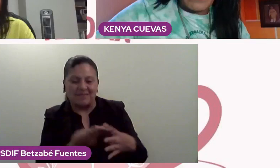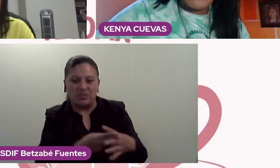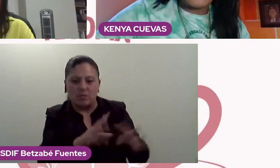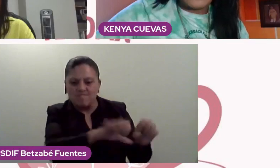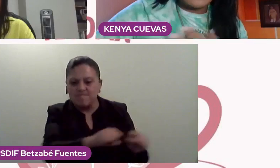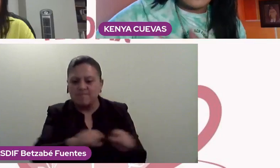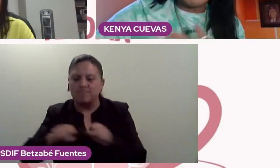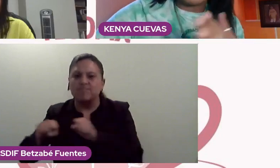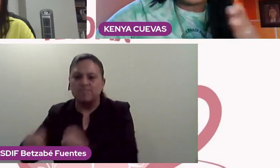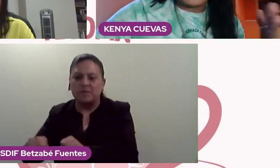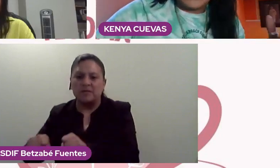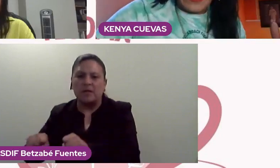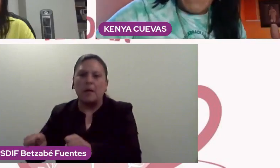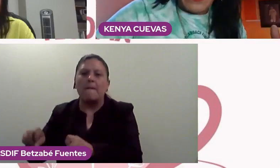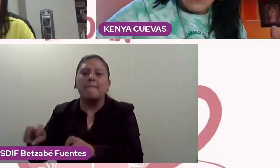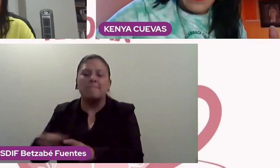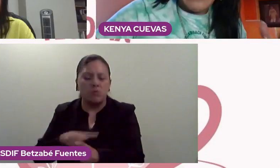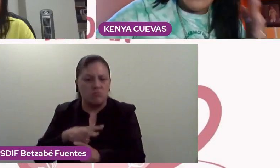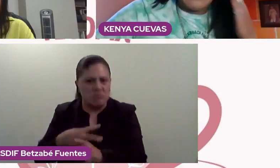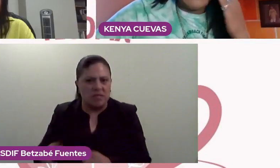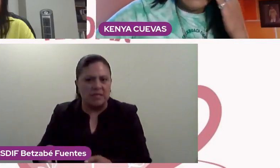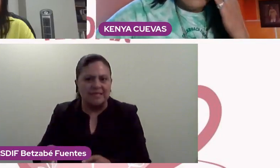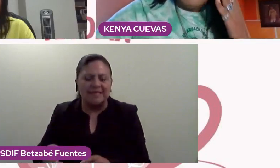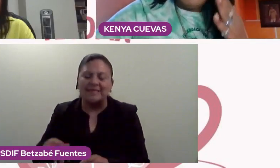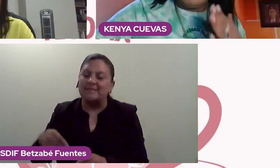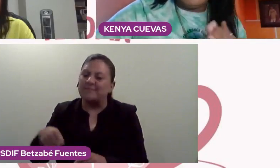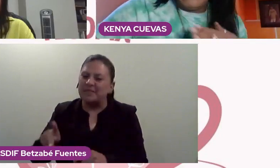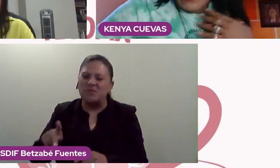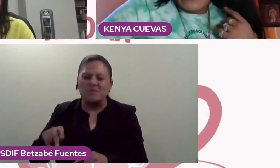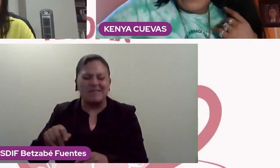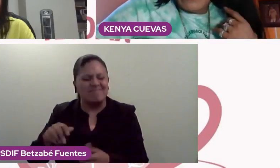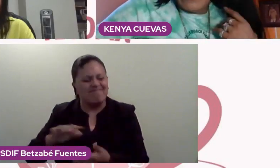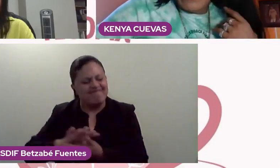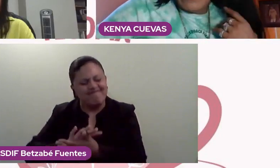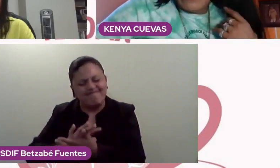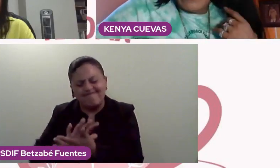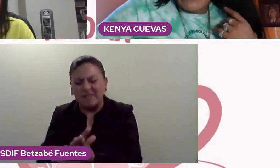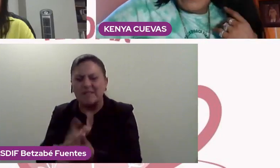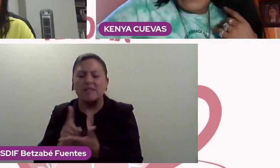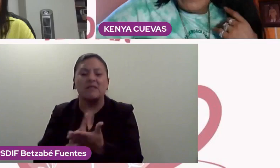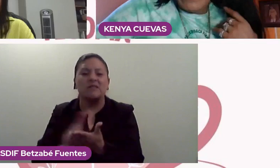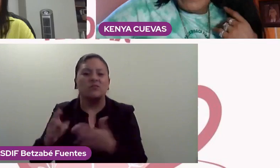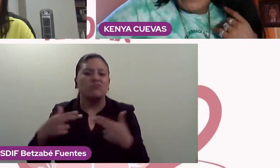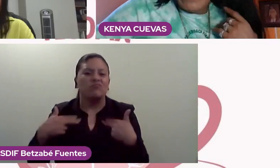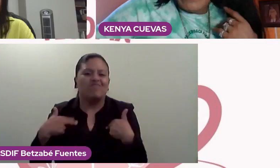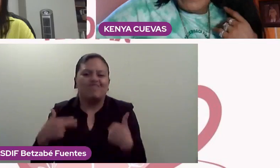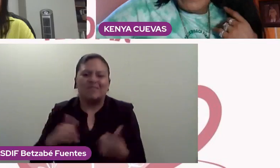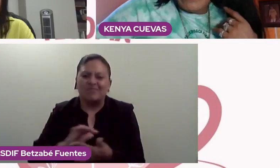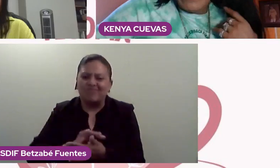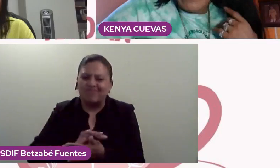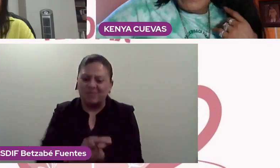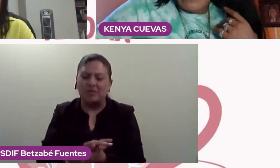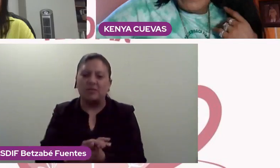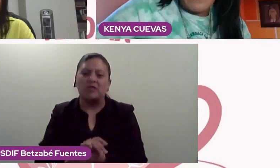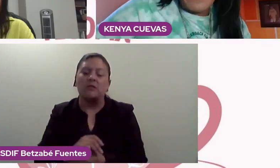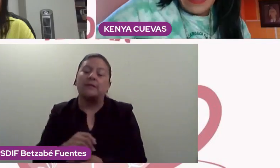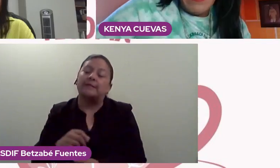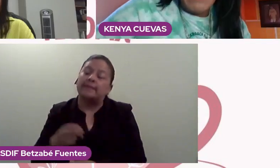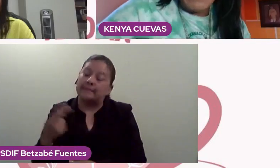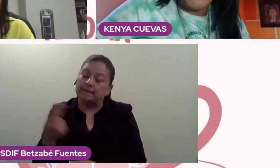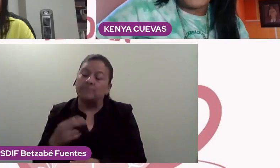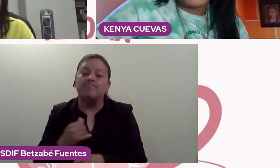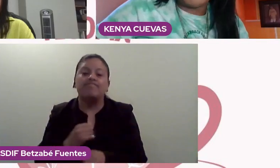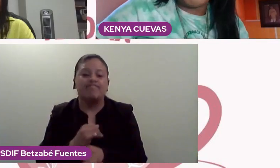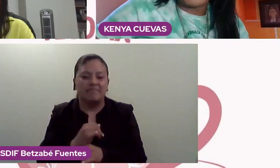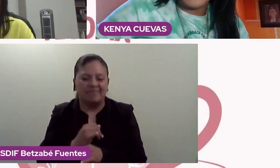derechos humanos durante el proceso de la fiscalía, y bueno, pues también me trataron de una carpeta de investigación de una manera